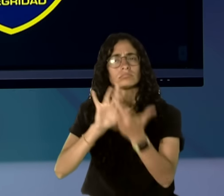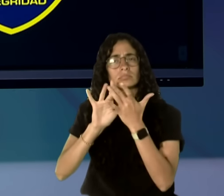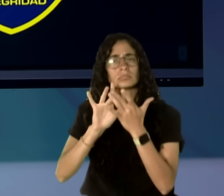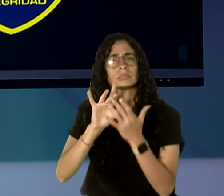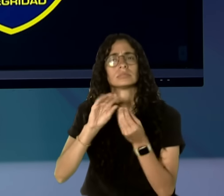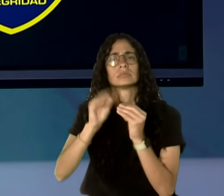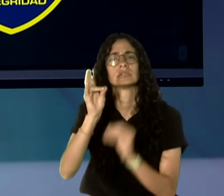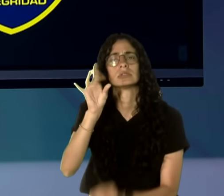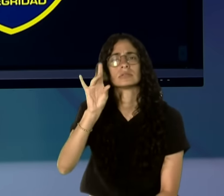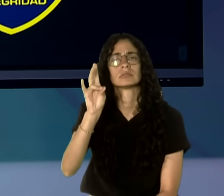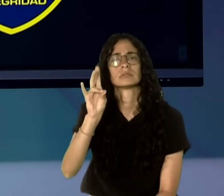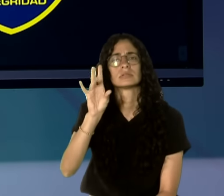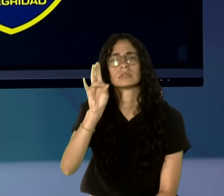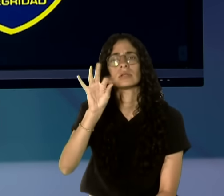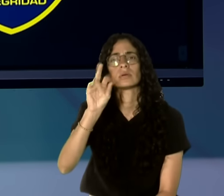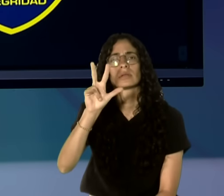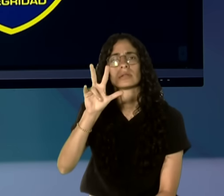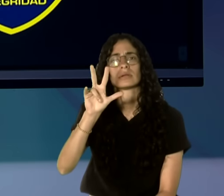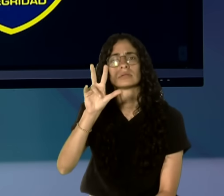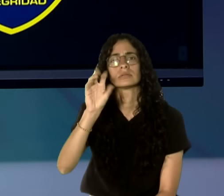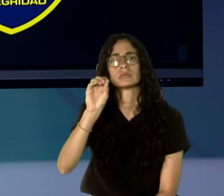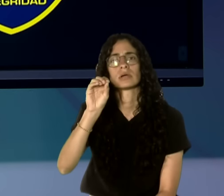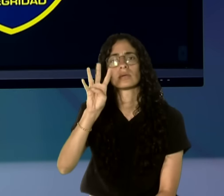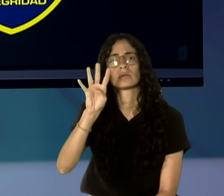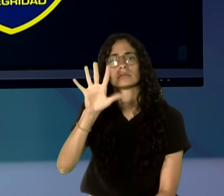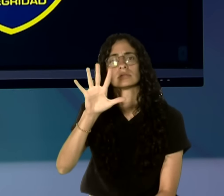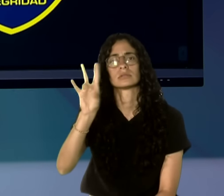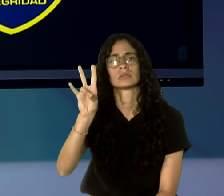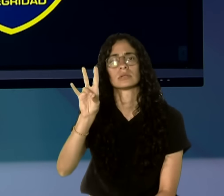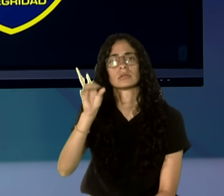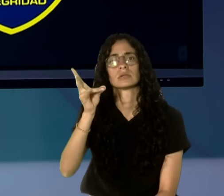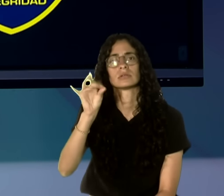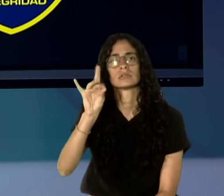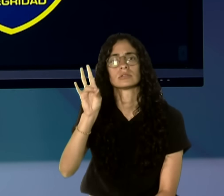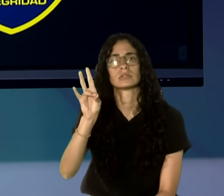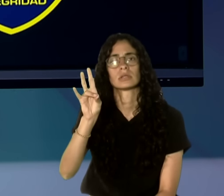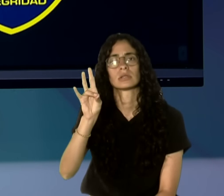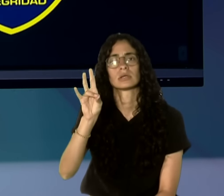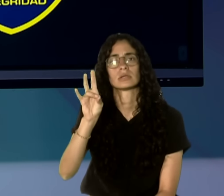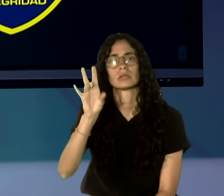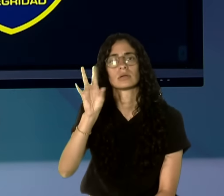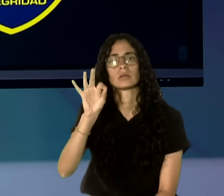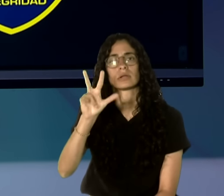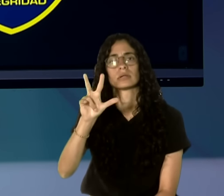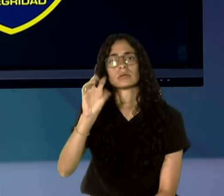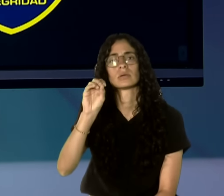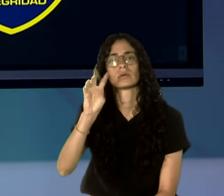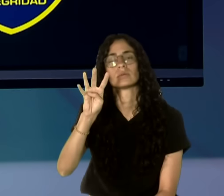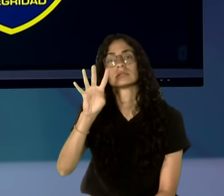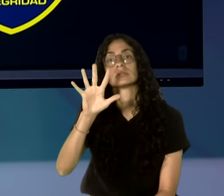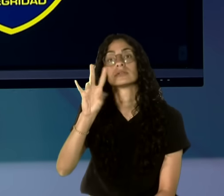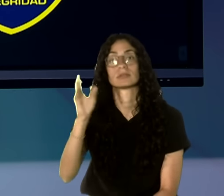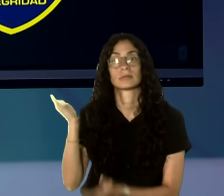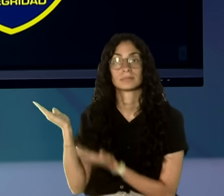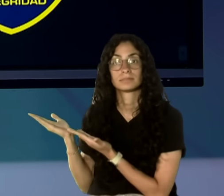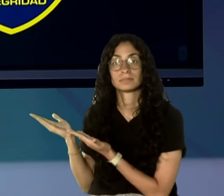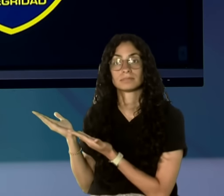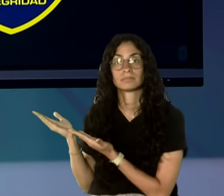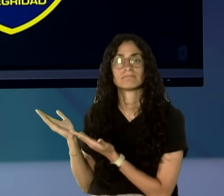787 793 0457 787 793 0457